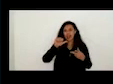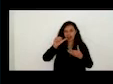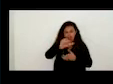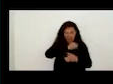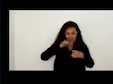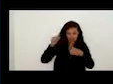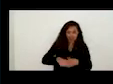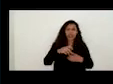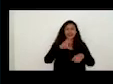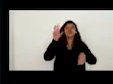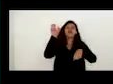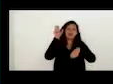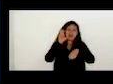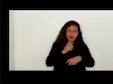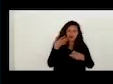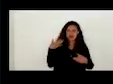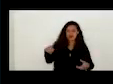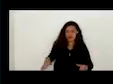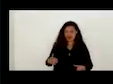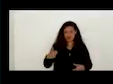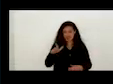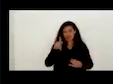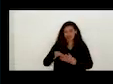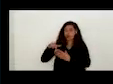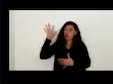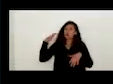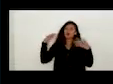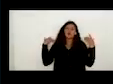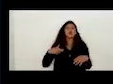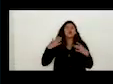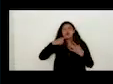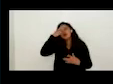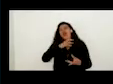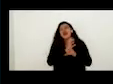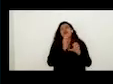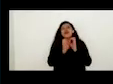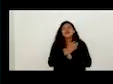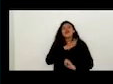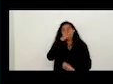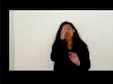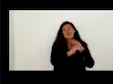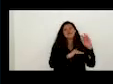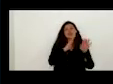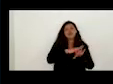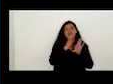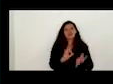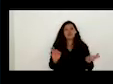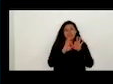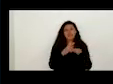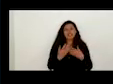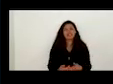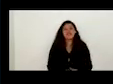La mayoría de los pescados nos dan un buen aporte de este nutriente que es básico y esencial.